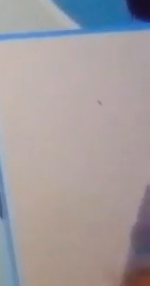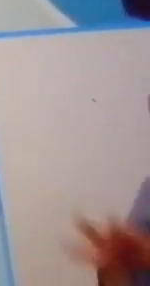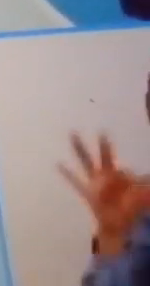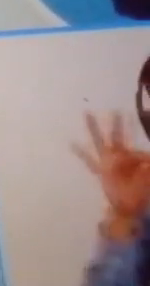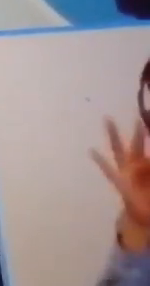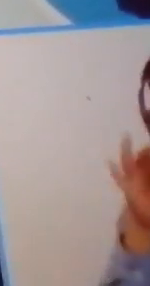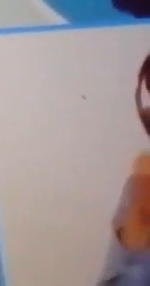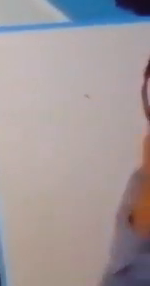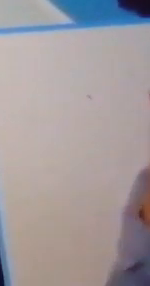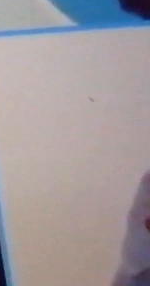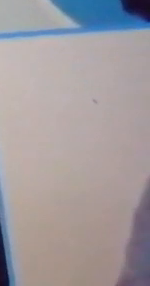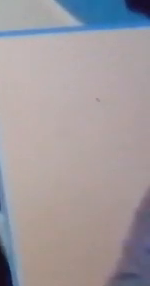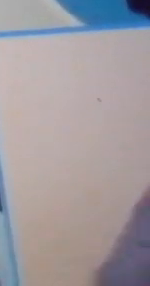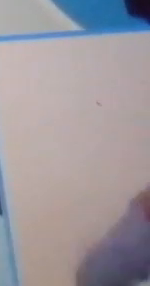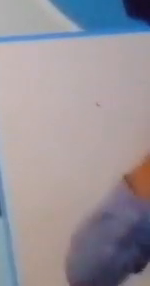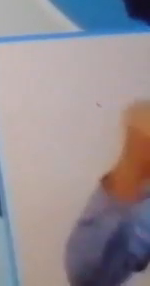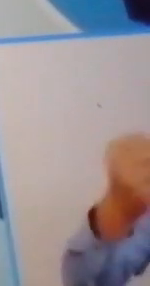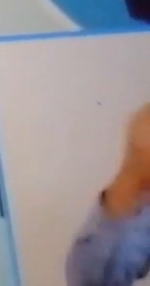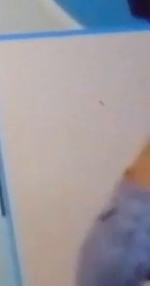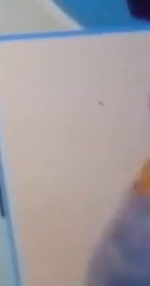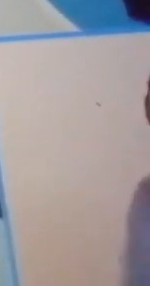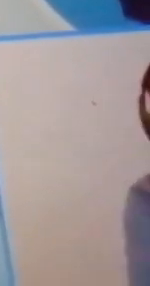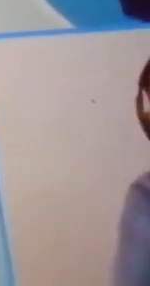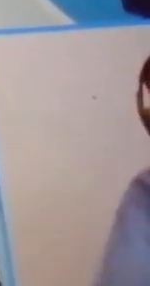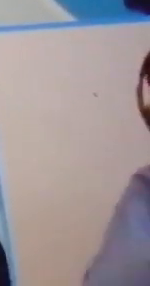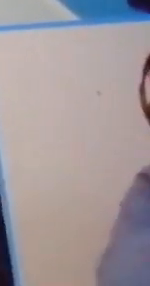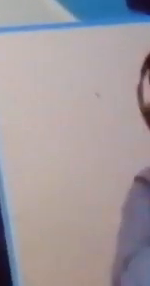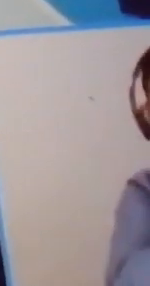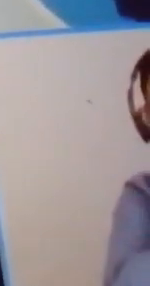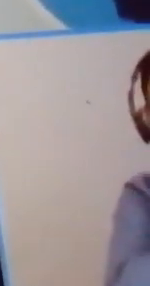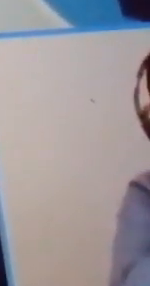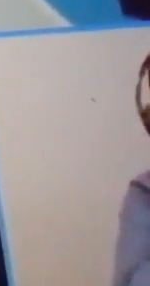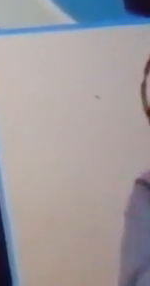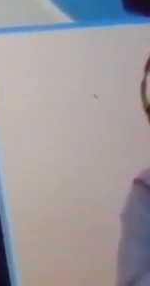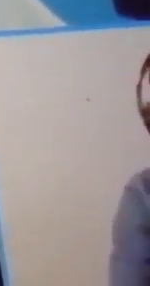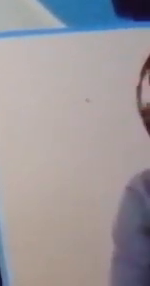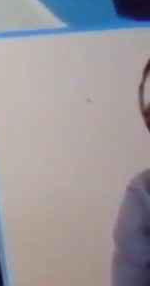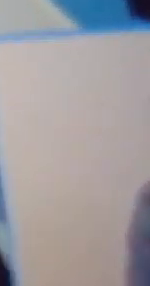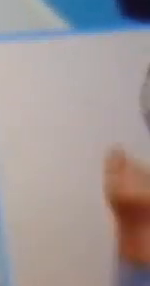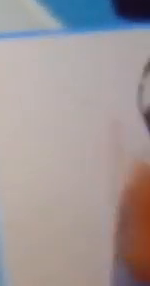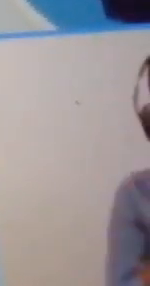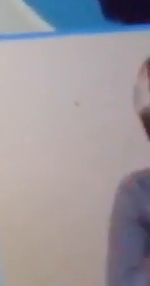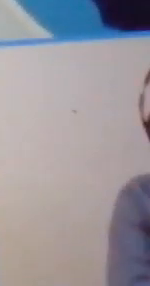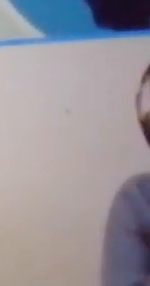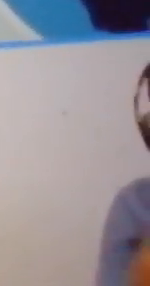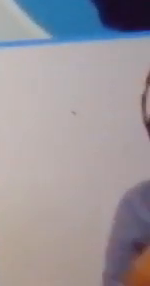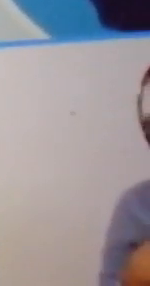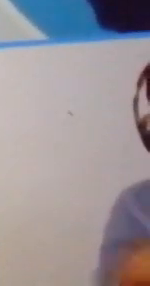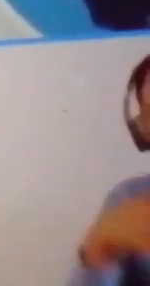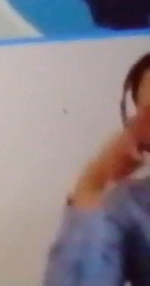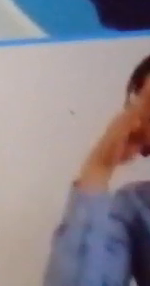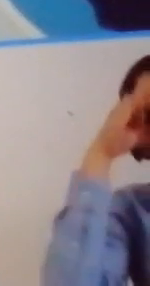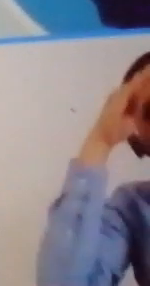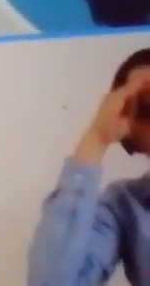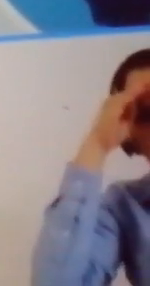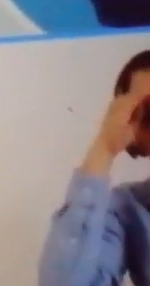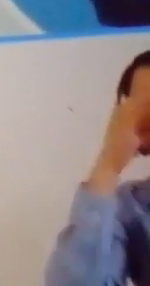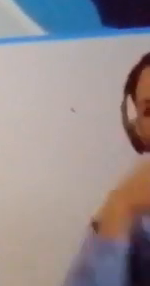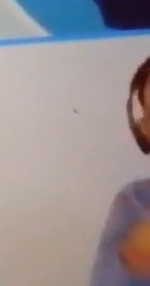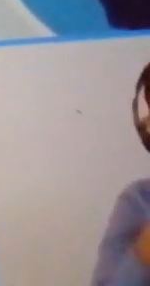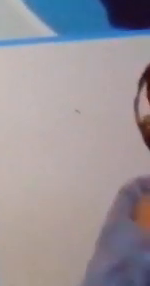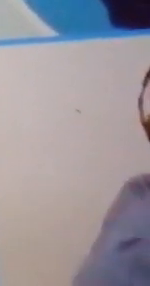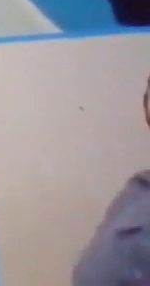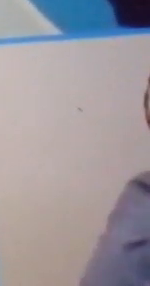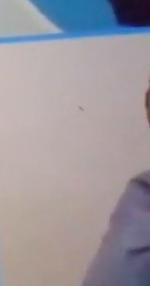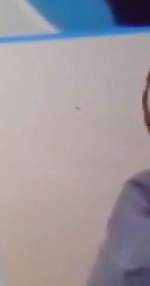personas creen que cuando consiguen un seguro de gastos médicos o tienen la posibilidad de un buen